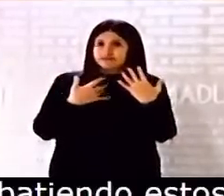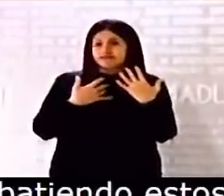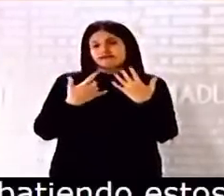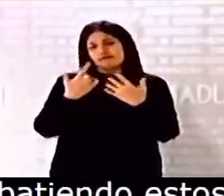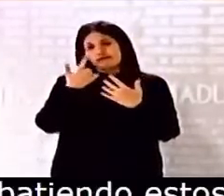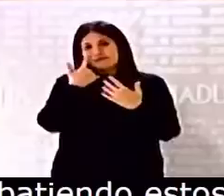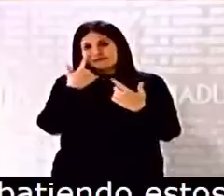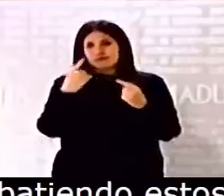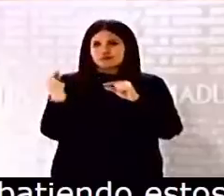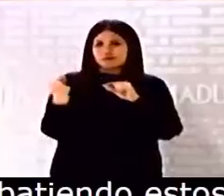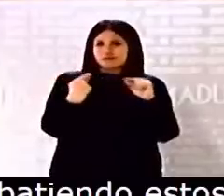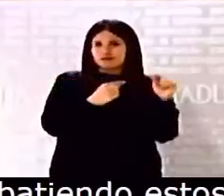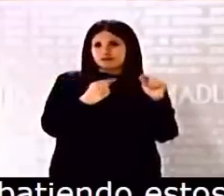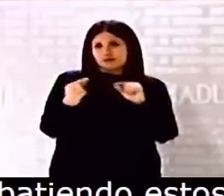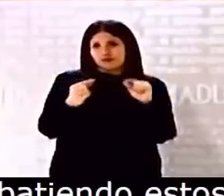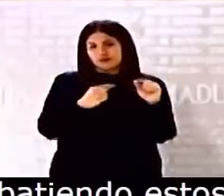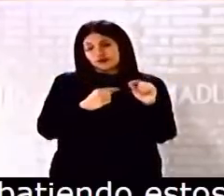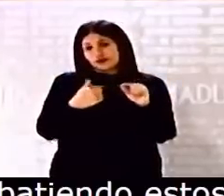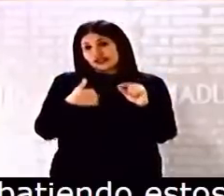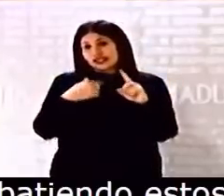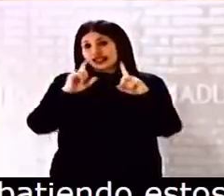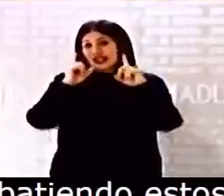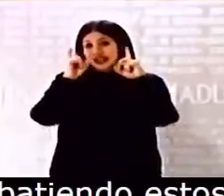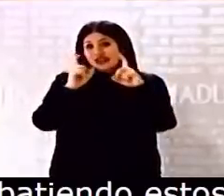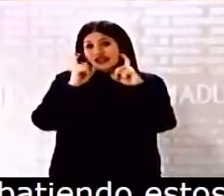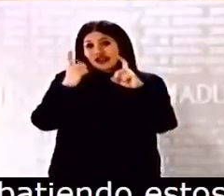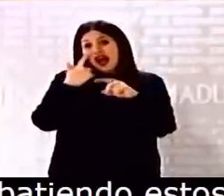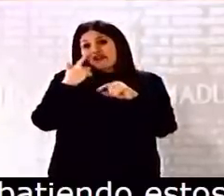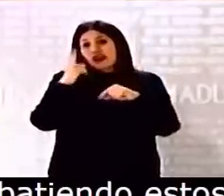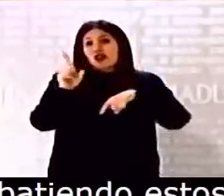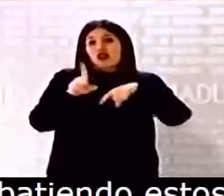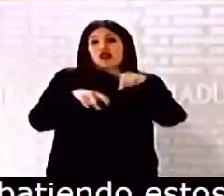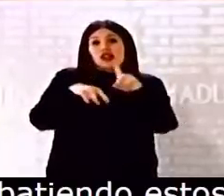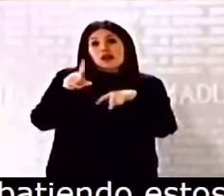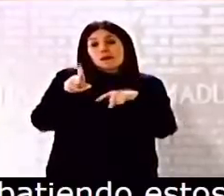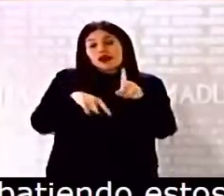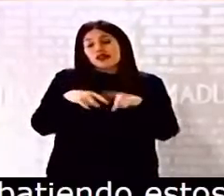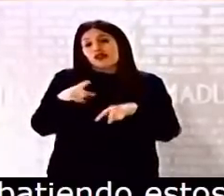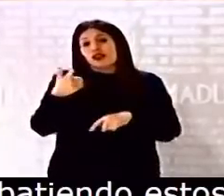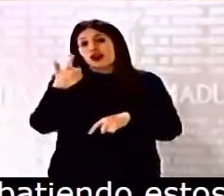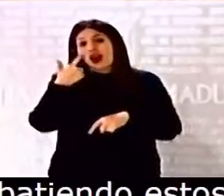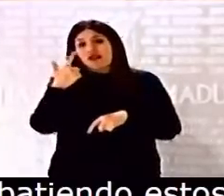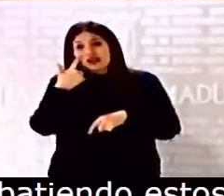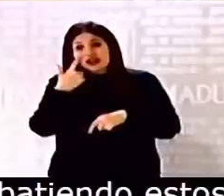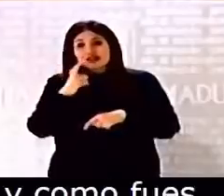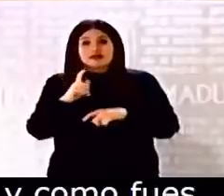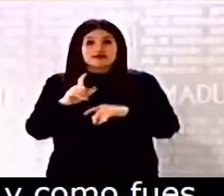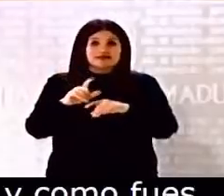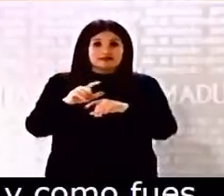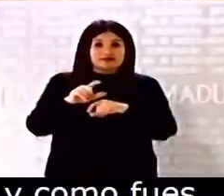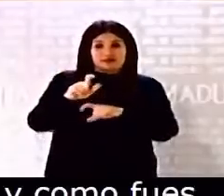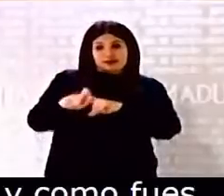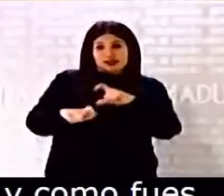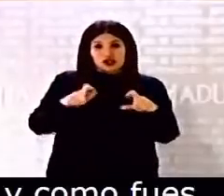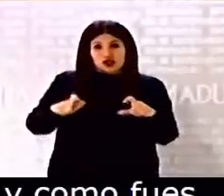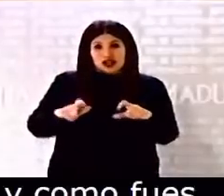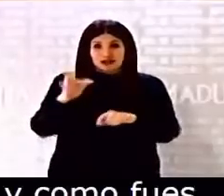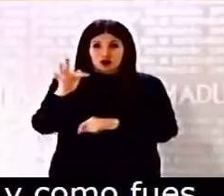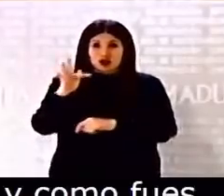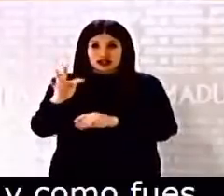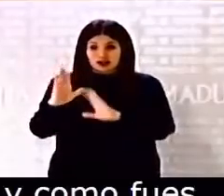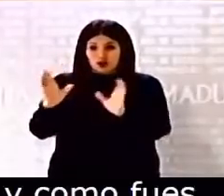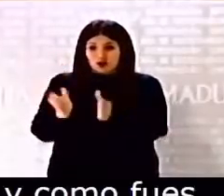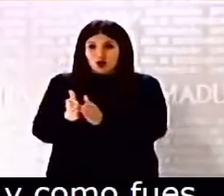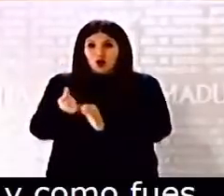comunicándoles que en la medida de las posibilidades y en función de cómo fuese yendo la incidencia acumulada, no